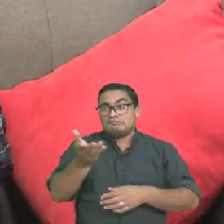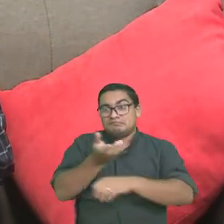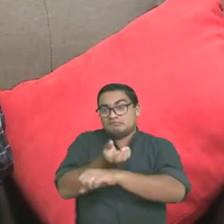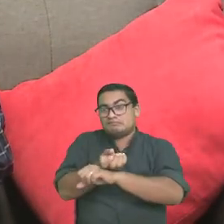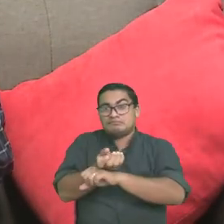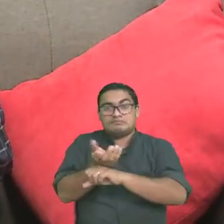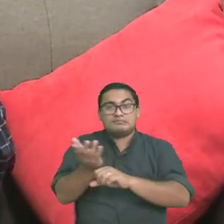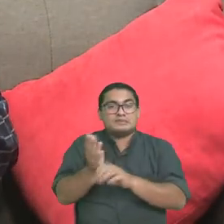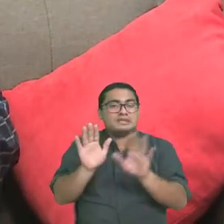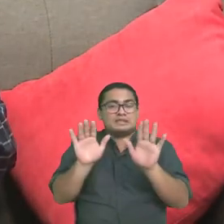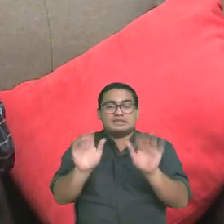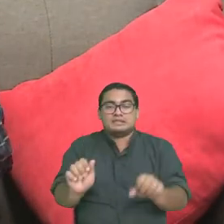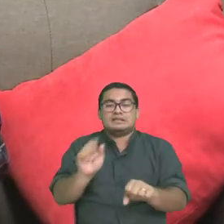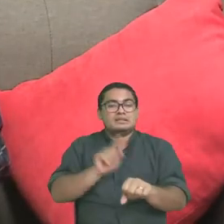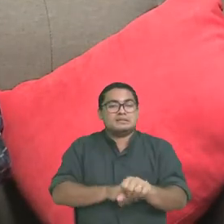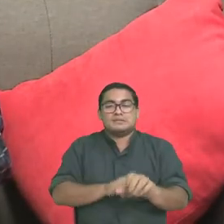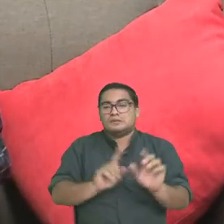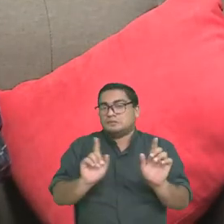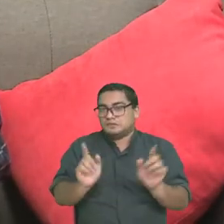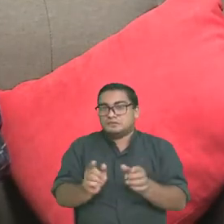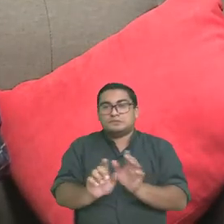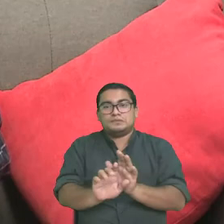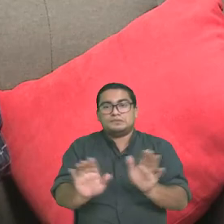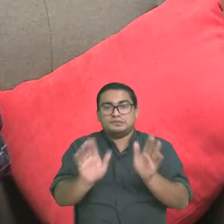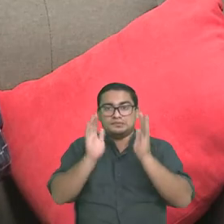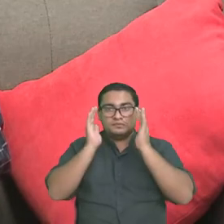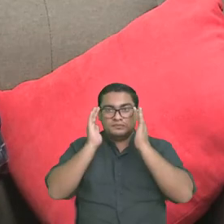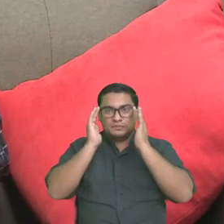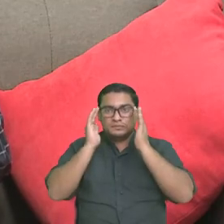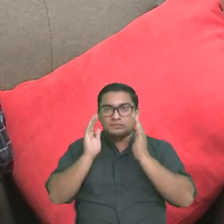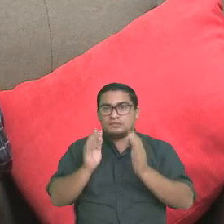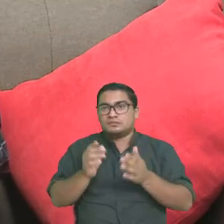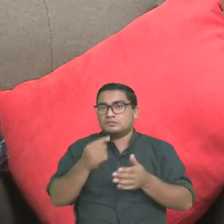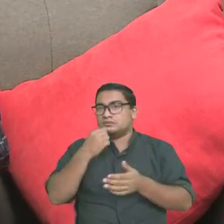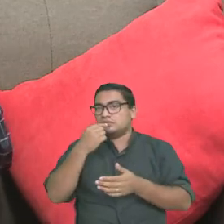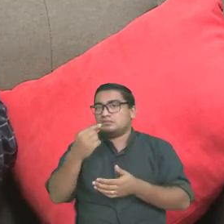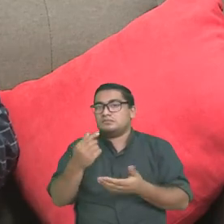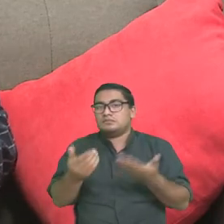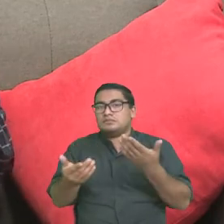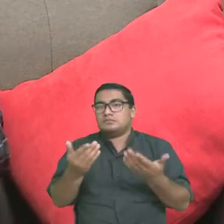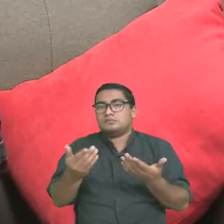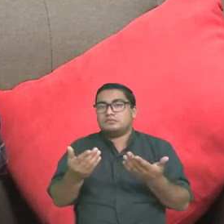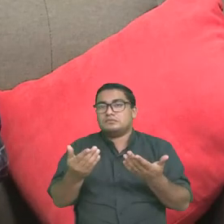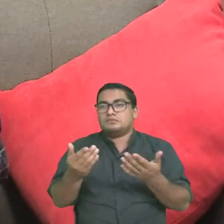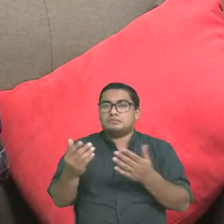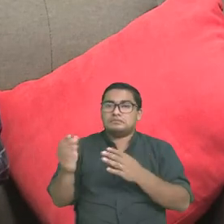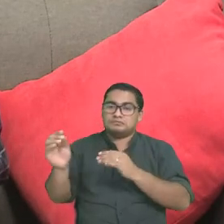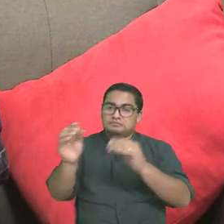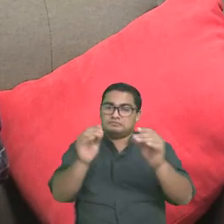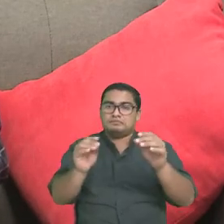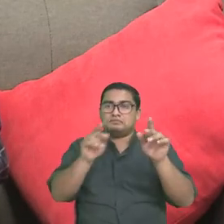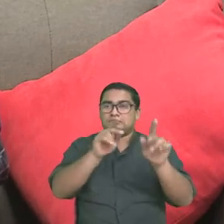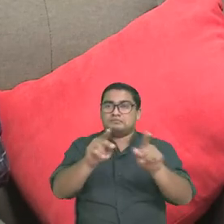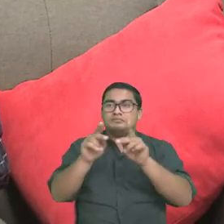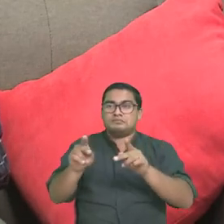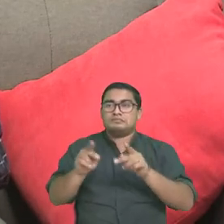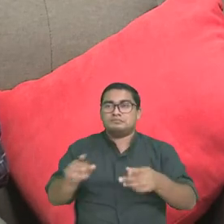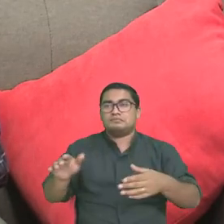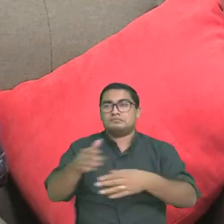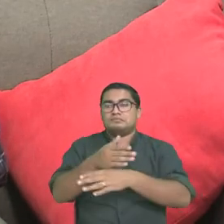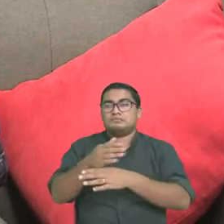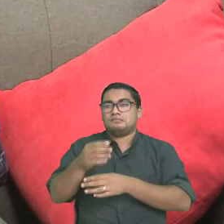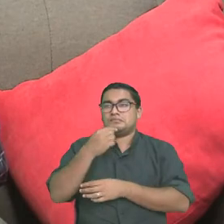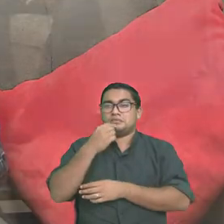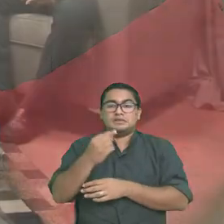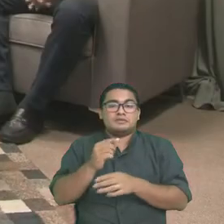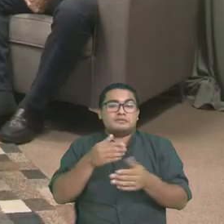el tiempo nos ha alcanzado. Tiene un espacio, si lo quiere, para conversar con nuestra audiencia a partir de todo esto. No,